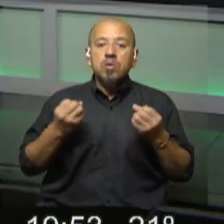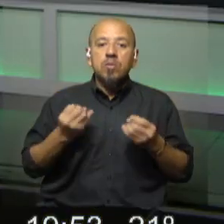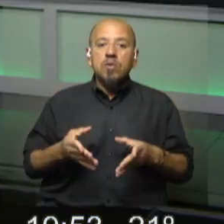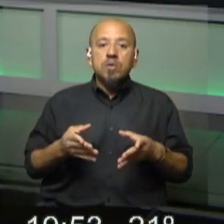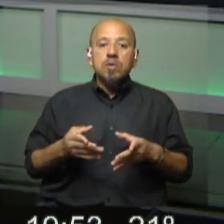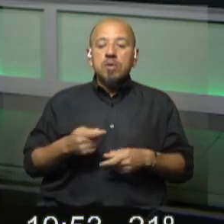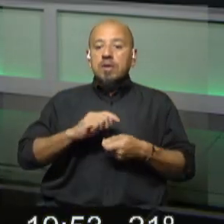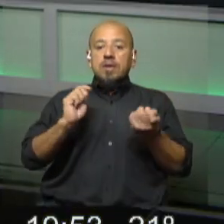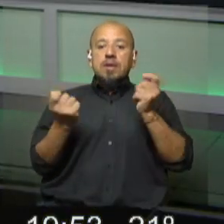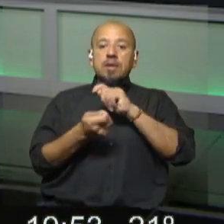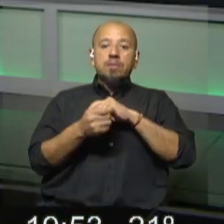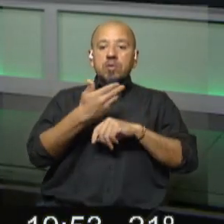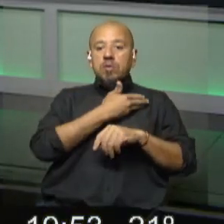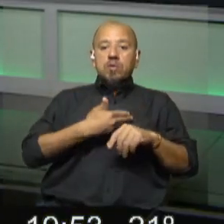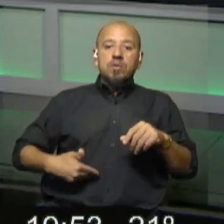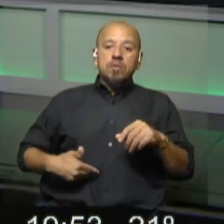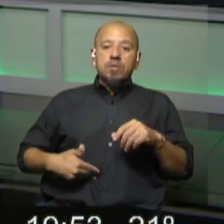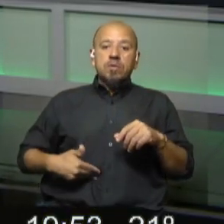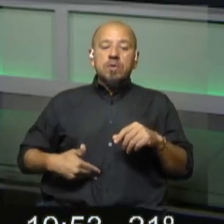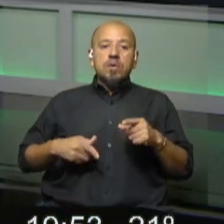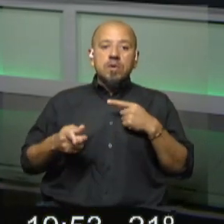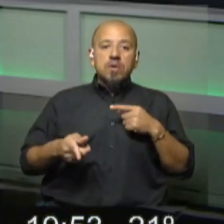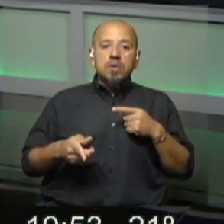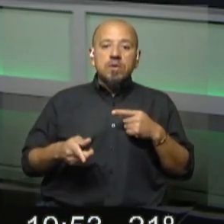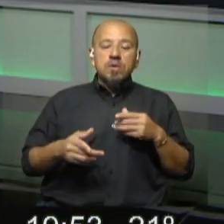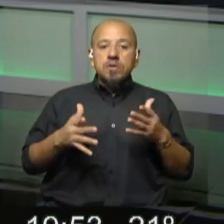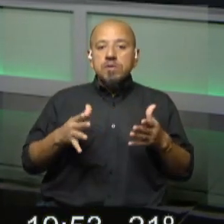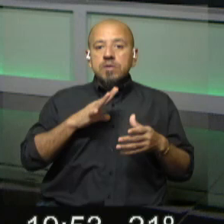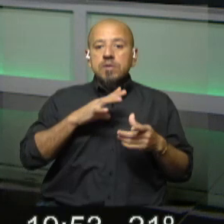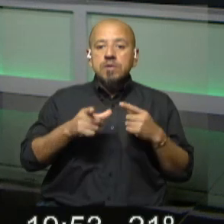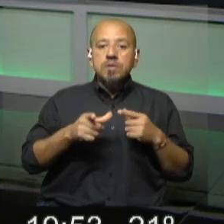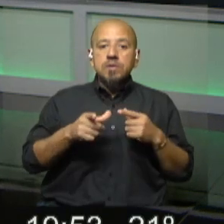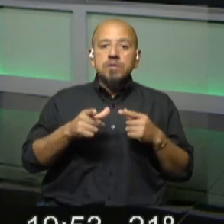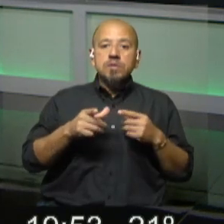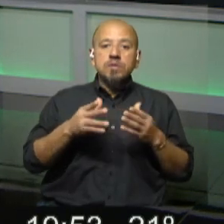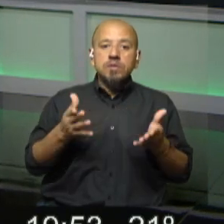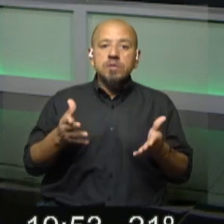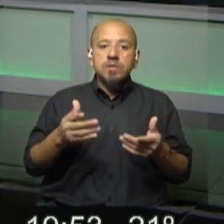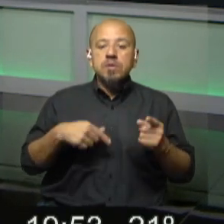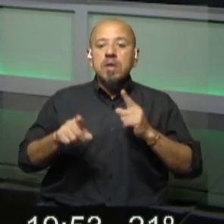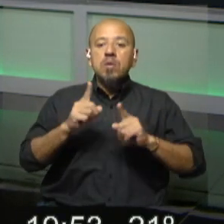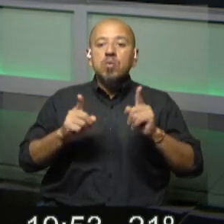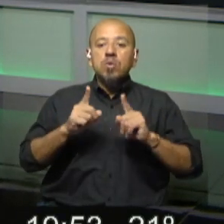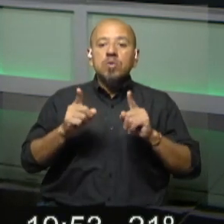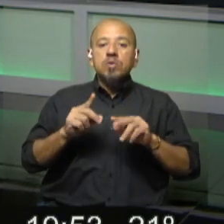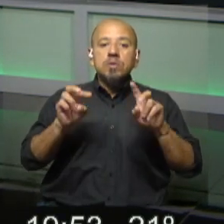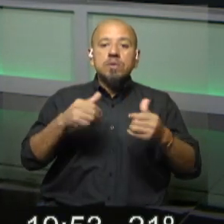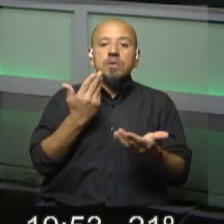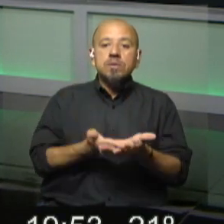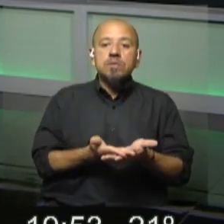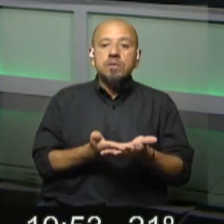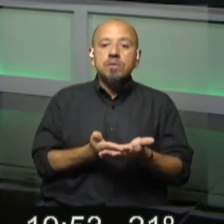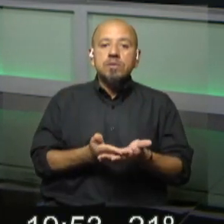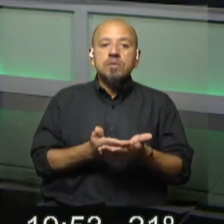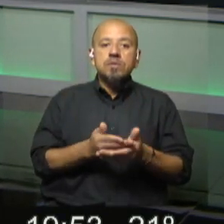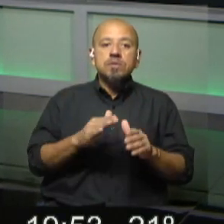el cambio de gobierno era justamente, bueno, la posibilidad de poder instrumentar algunas de las medidas que se habían planteado en el